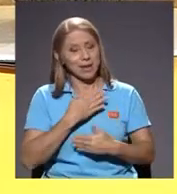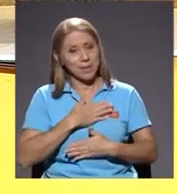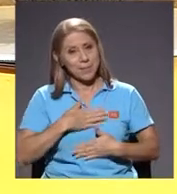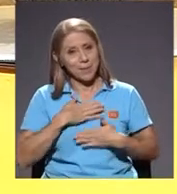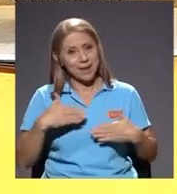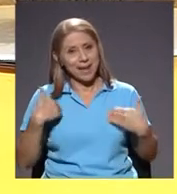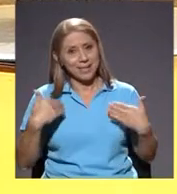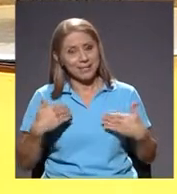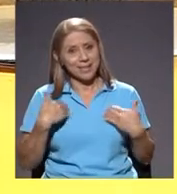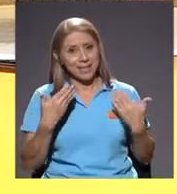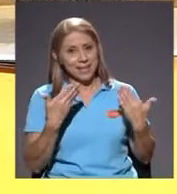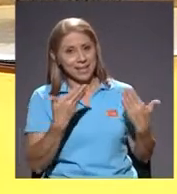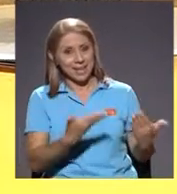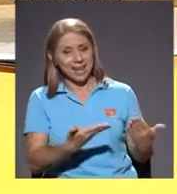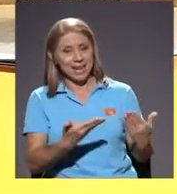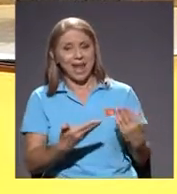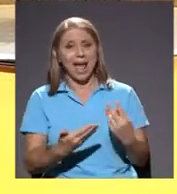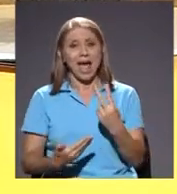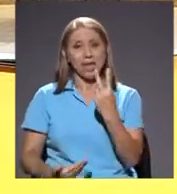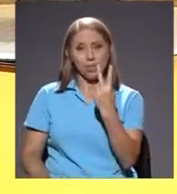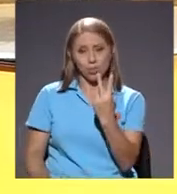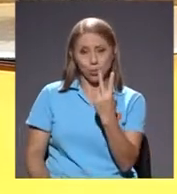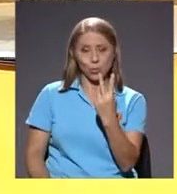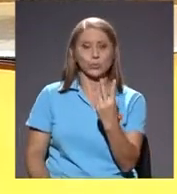tener 2